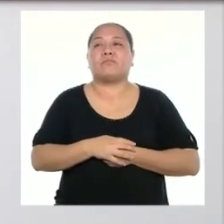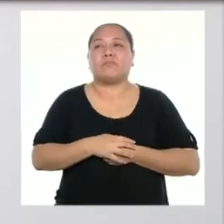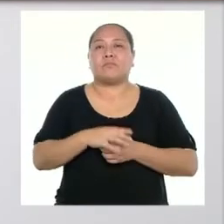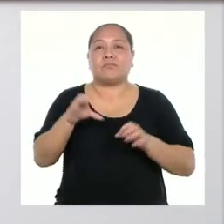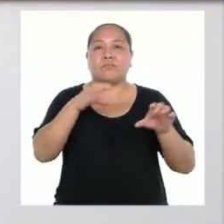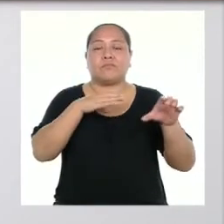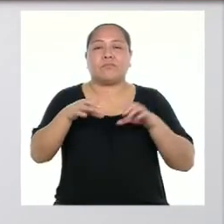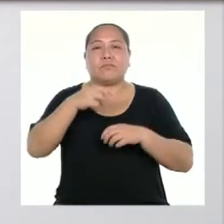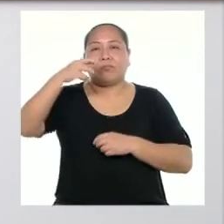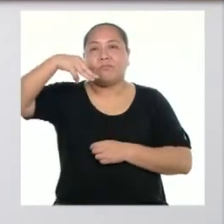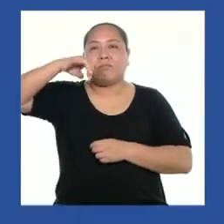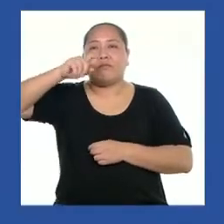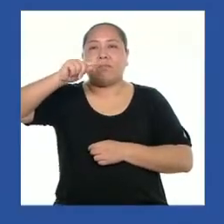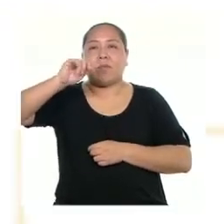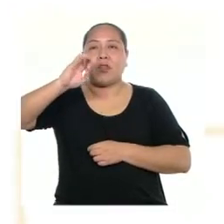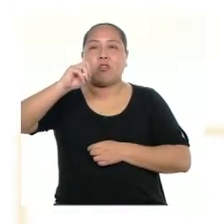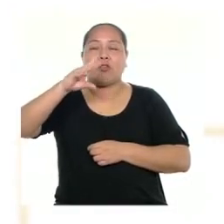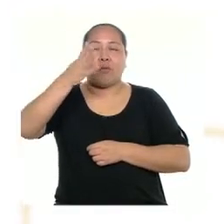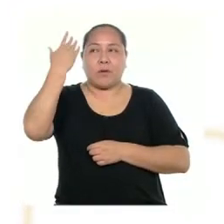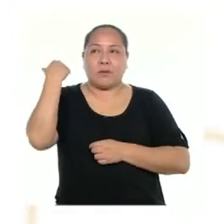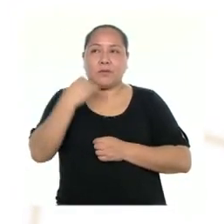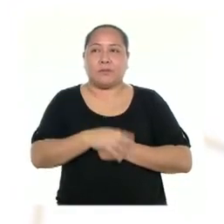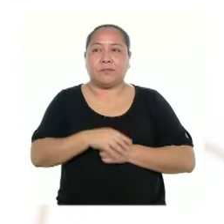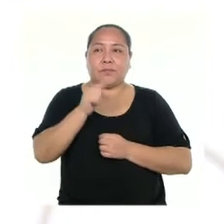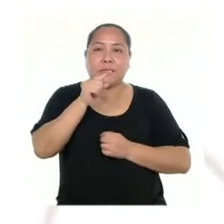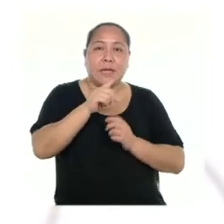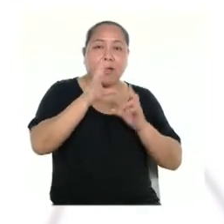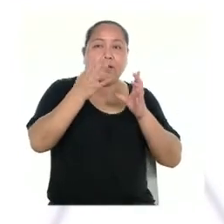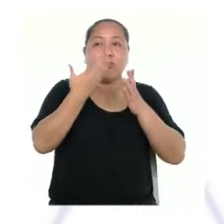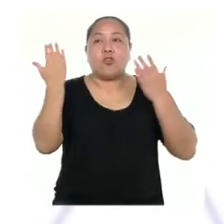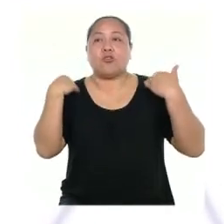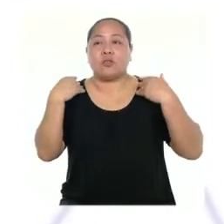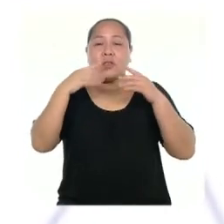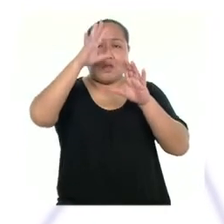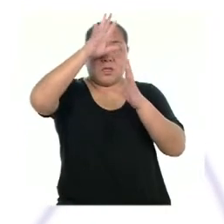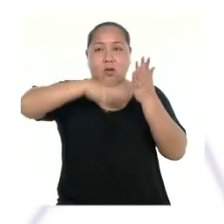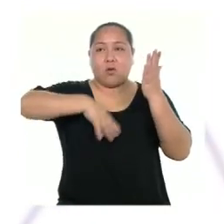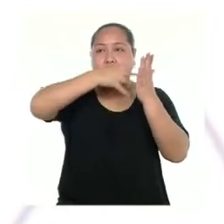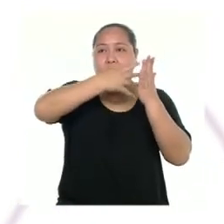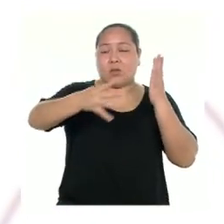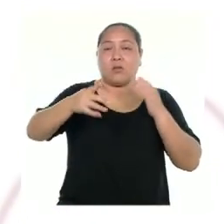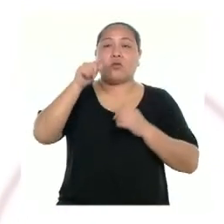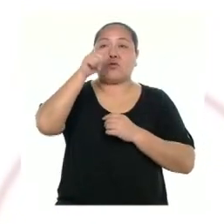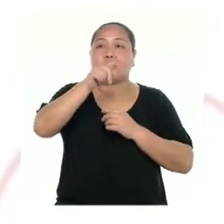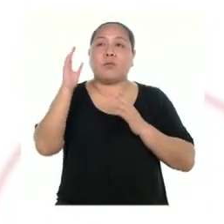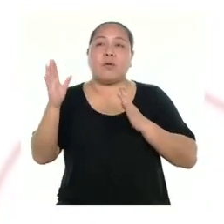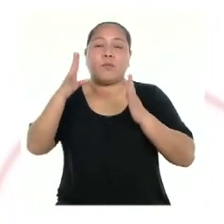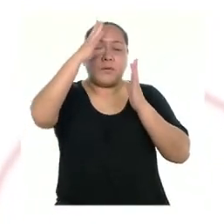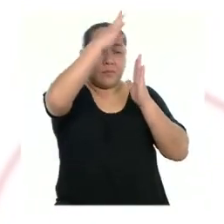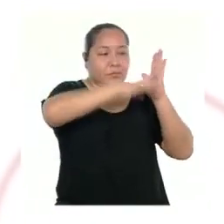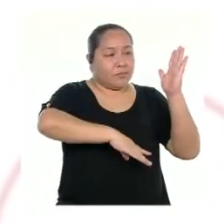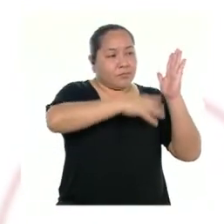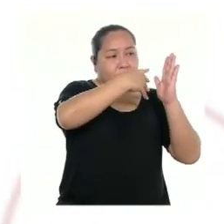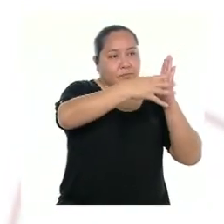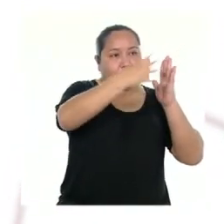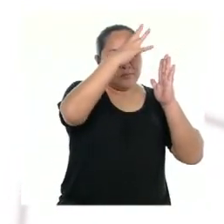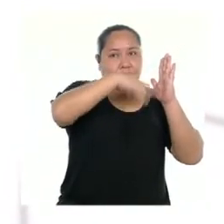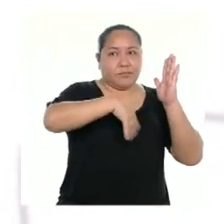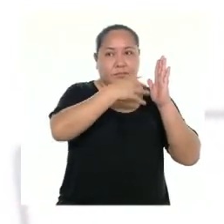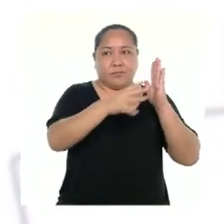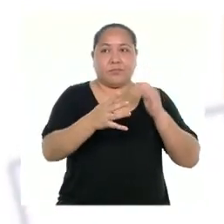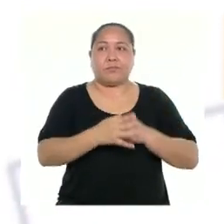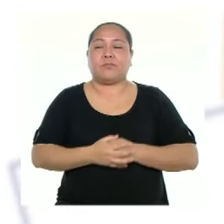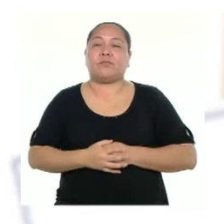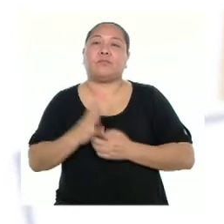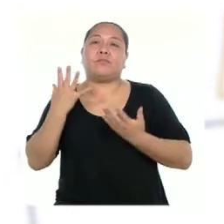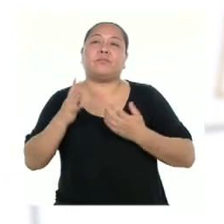hicimos con el método anterior. Si el mapa no tiene cuadrícula, la construiremos con un papel translúcido como